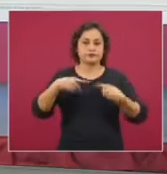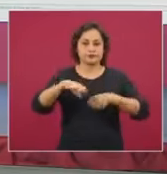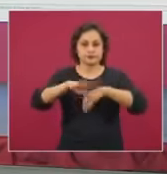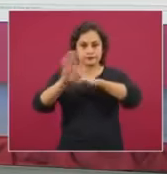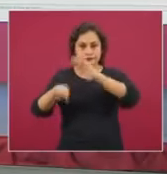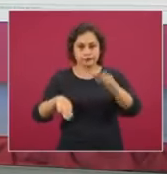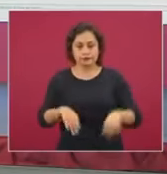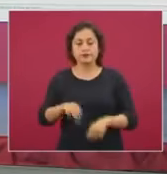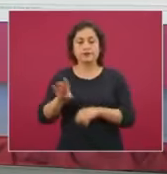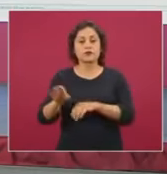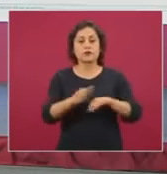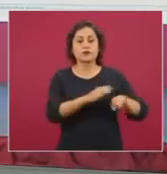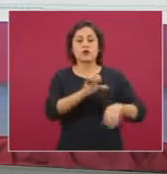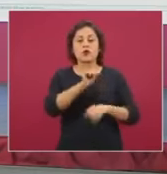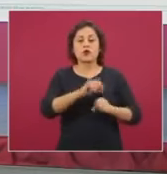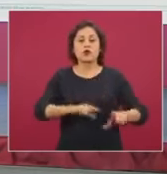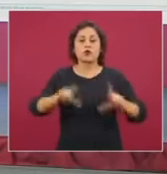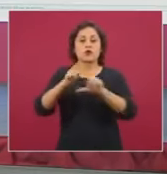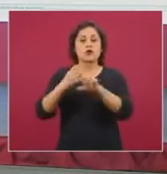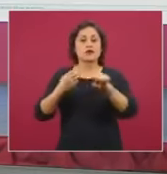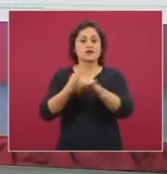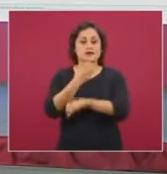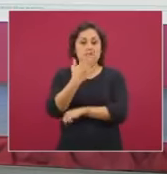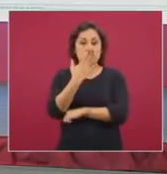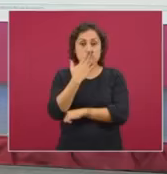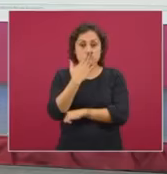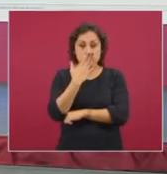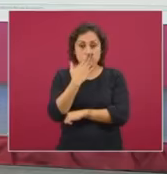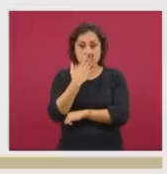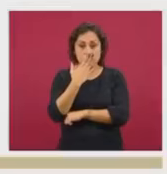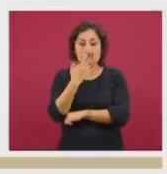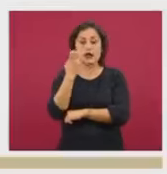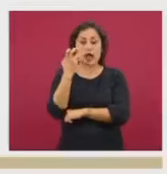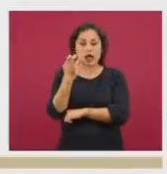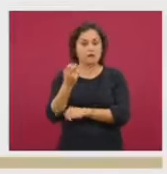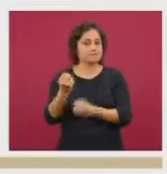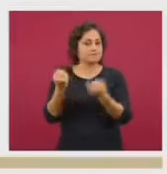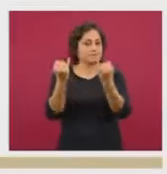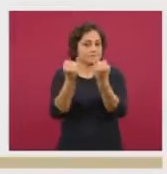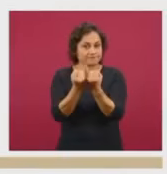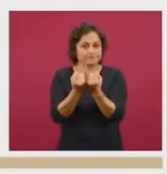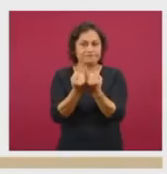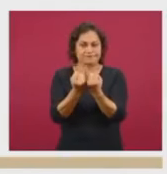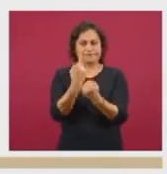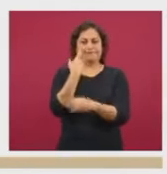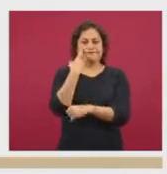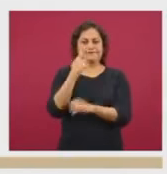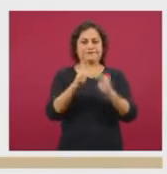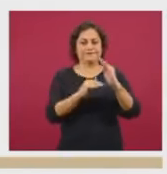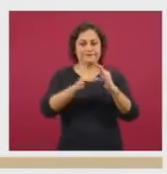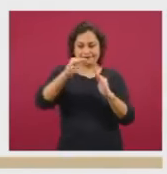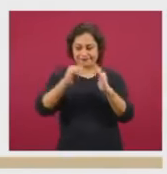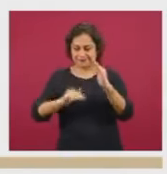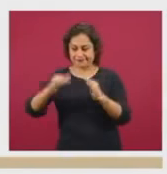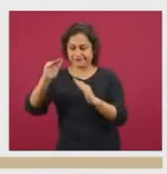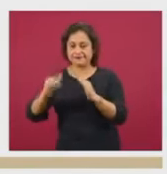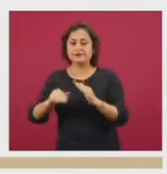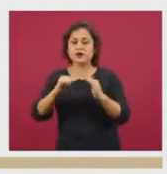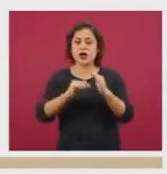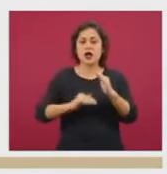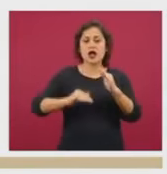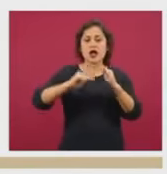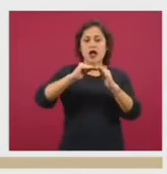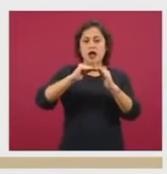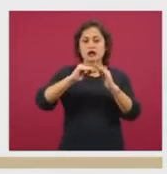estado de Sonora, también de los estados con una curva muy característica, donde hay un gran ascenso, tal vez una pequeña meseta de